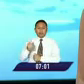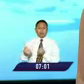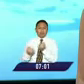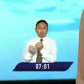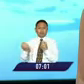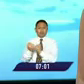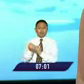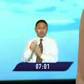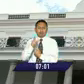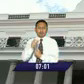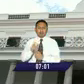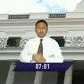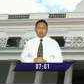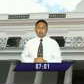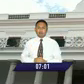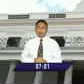complementarias.